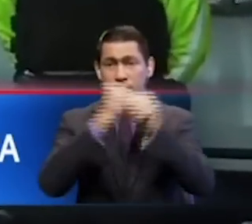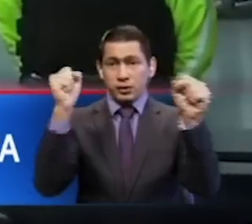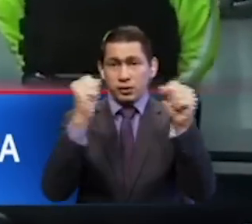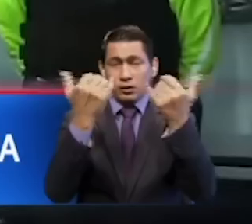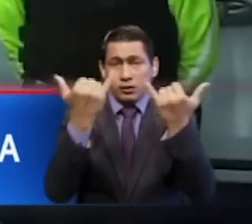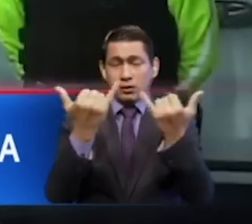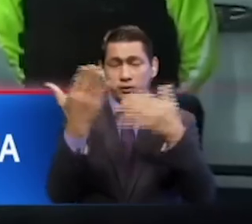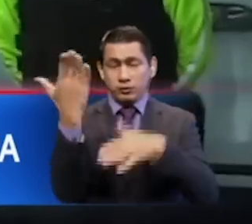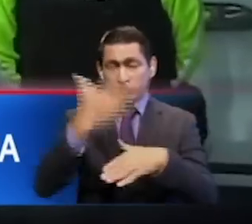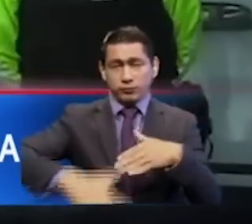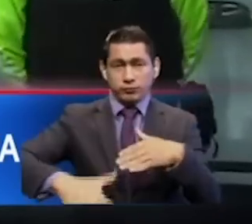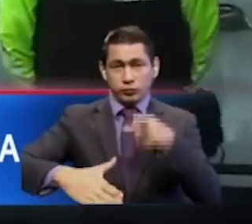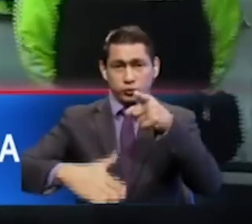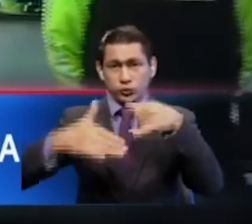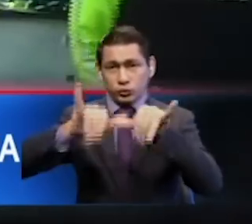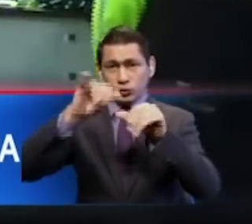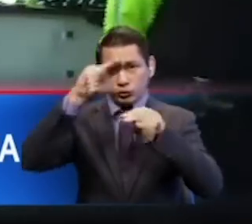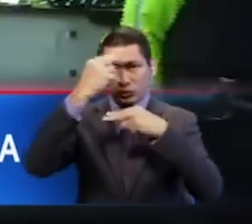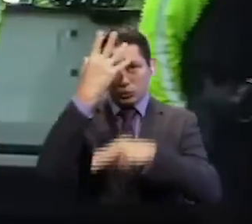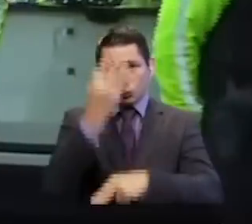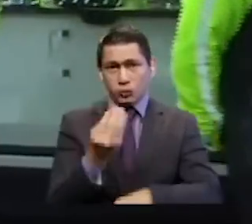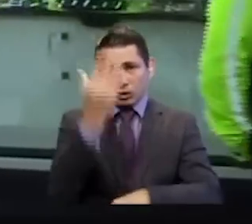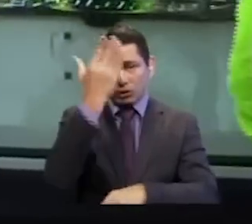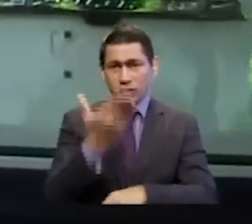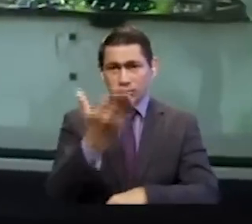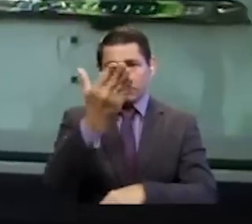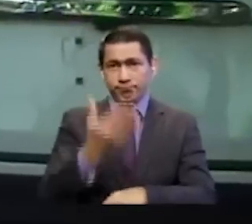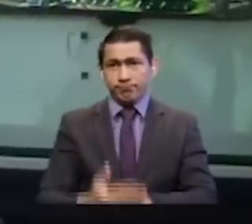nosotros pasamos nuevamente a estudios. Muy buenos días.